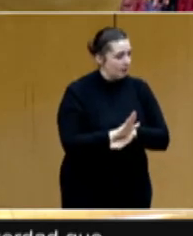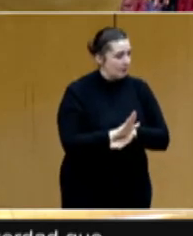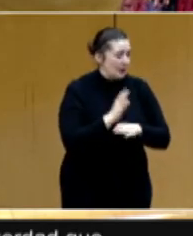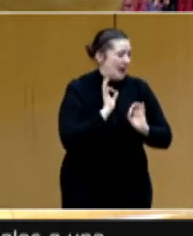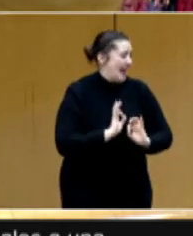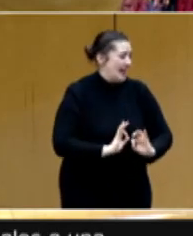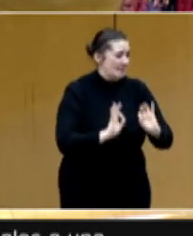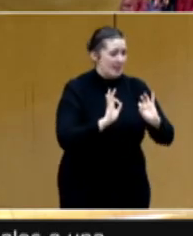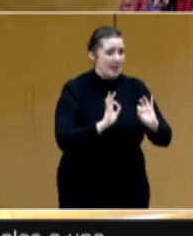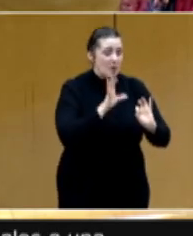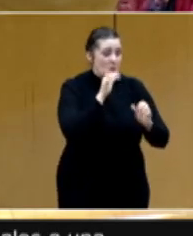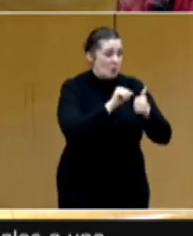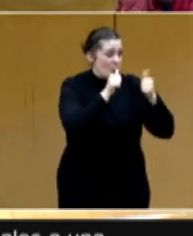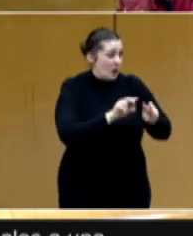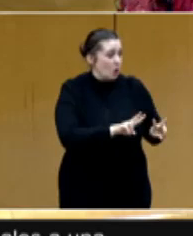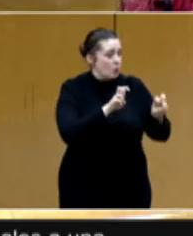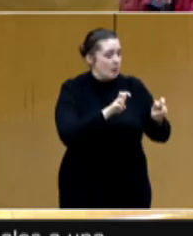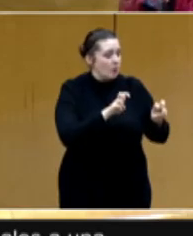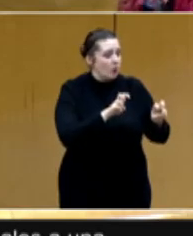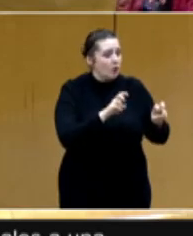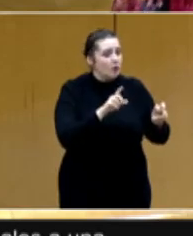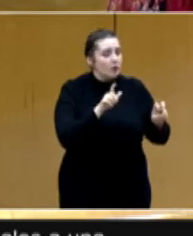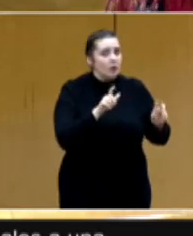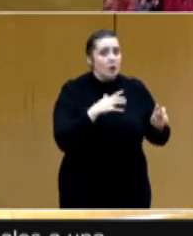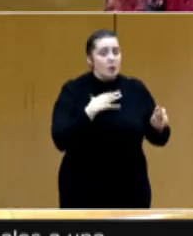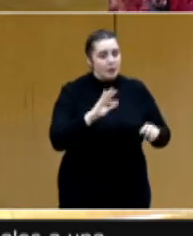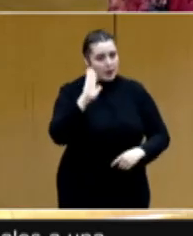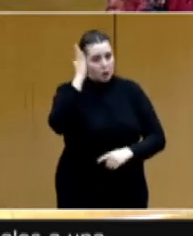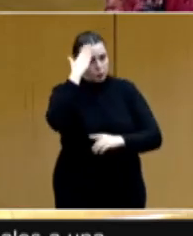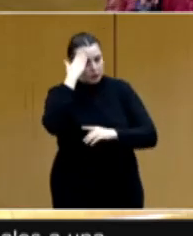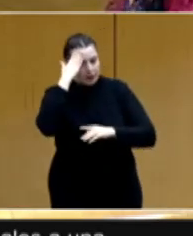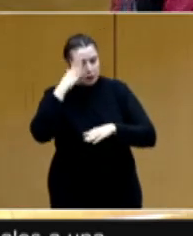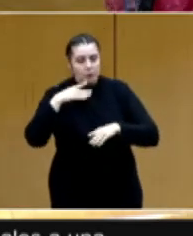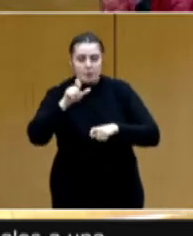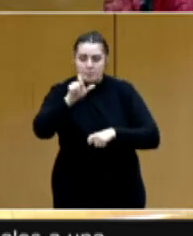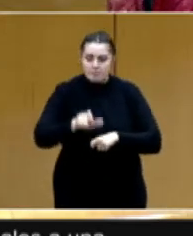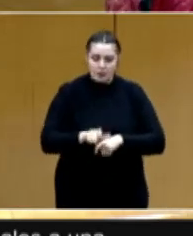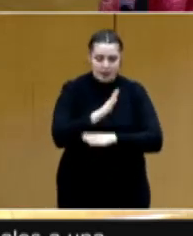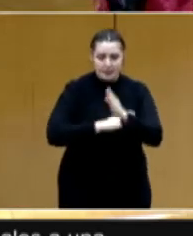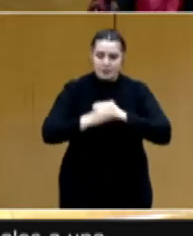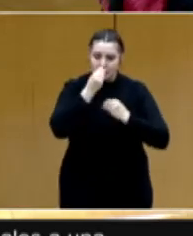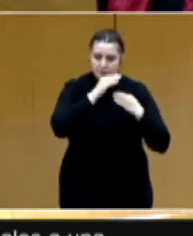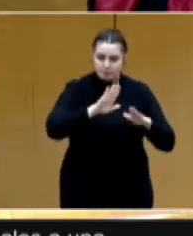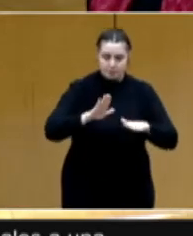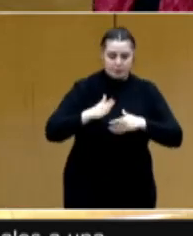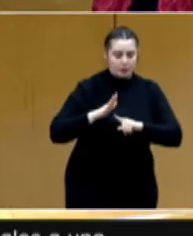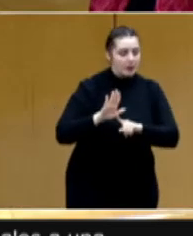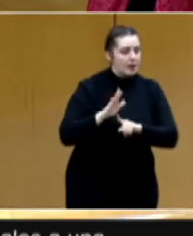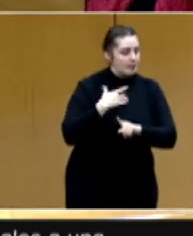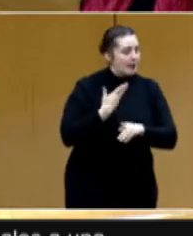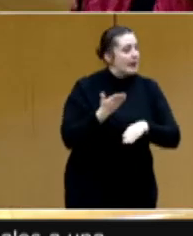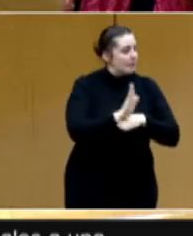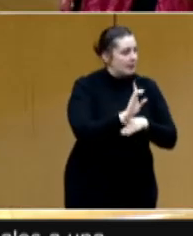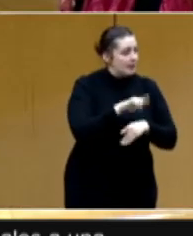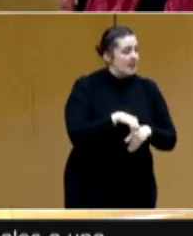el nuevo modelo cabe que el curador pueda asumir la representación de la persona y en este sentido Pues sería un mero cambio